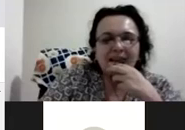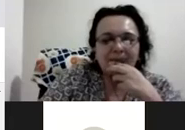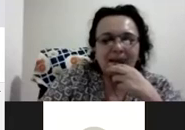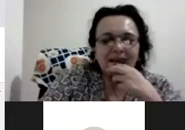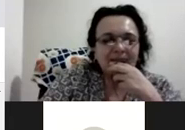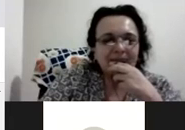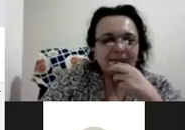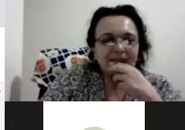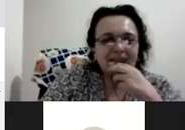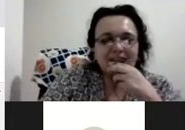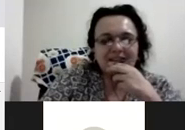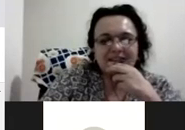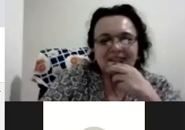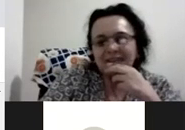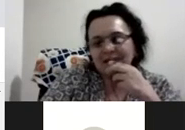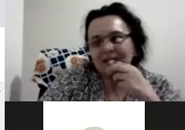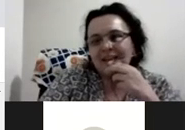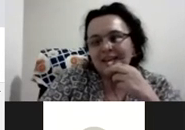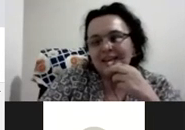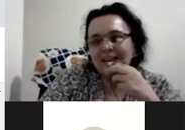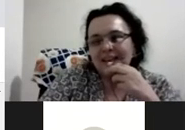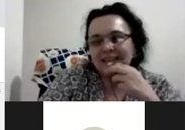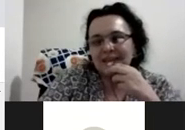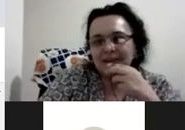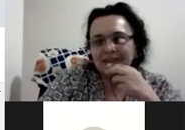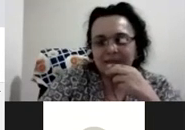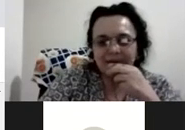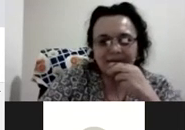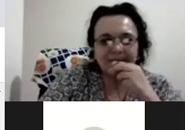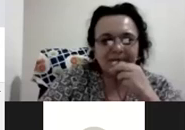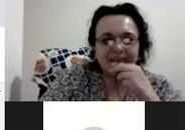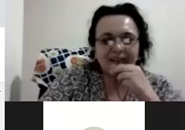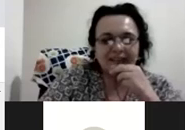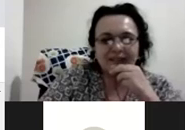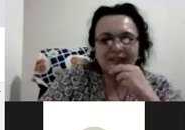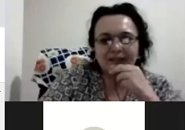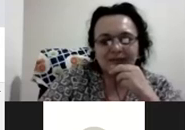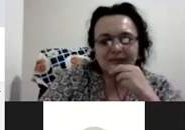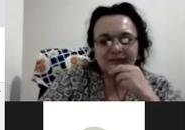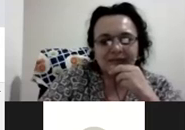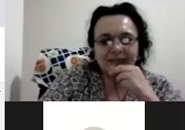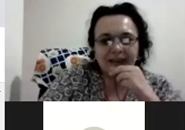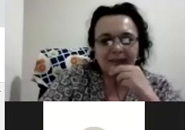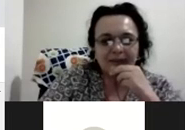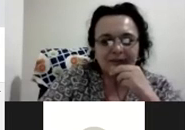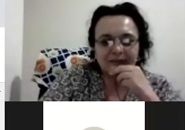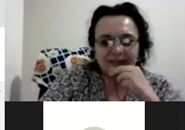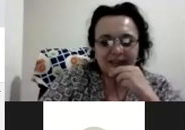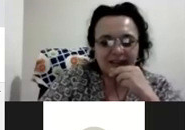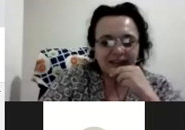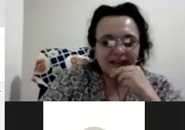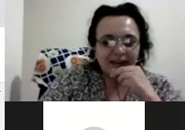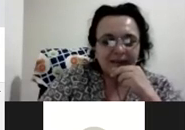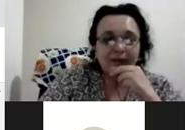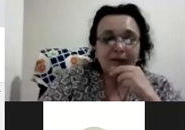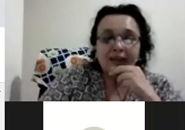agua de la pila. Entonces, y estando en El Salvador, pues, o sea, son términos, cosas